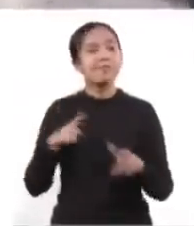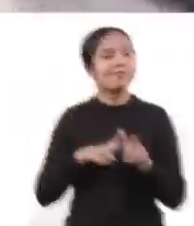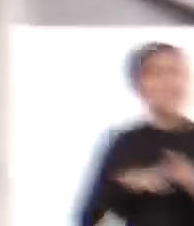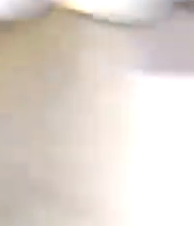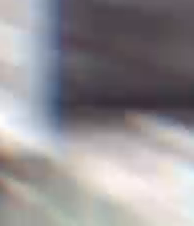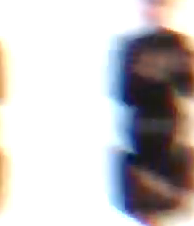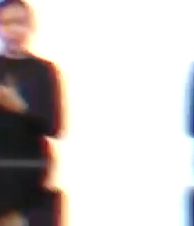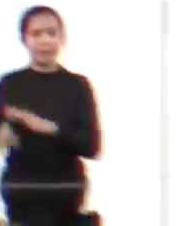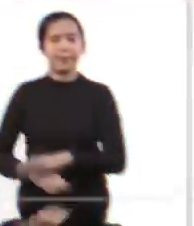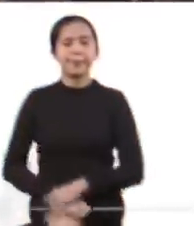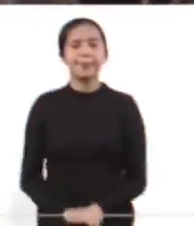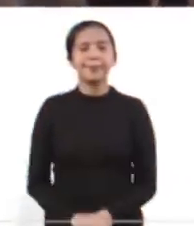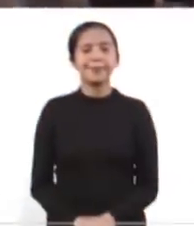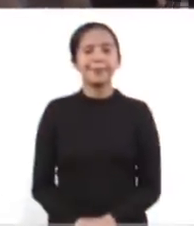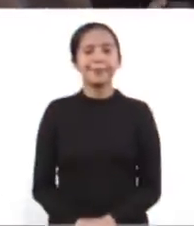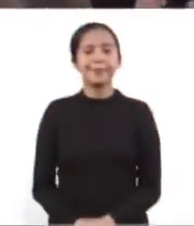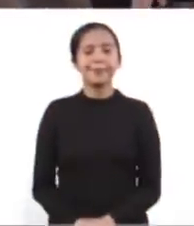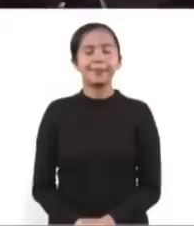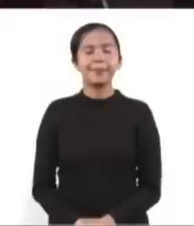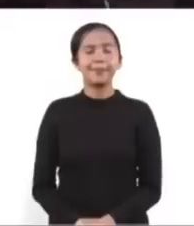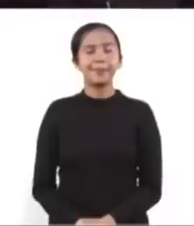trabajando.